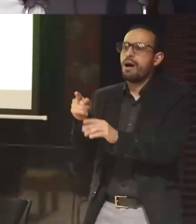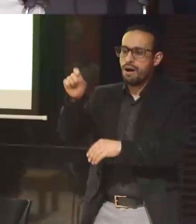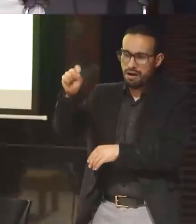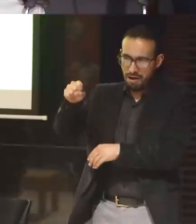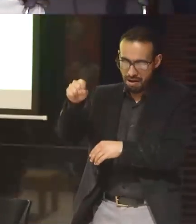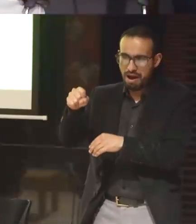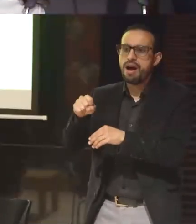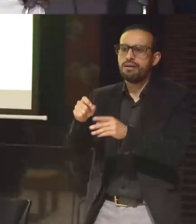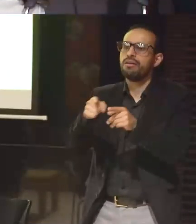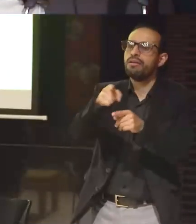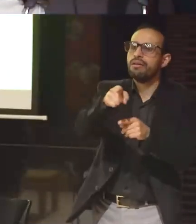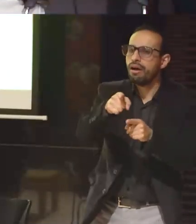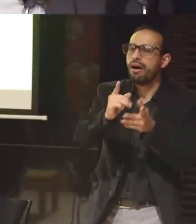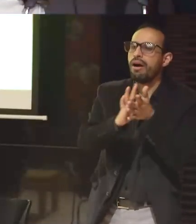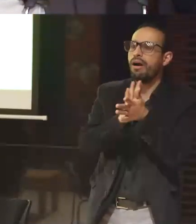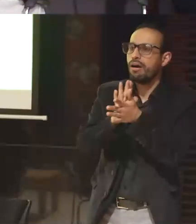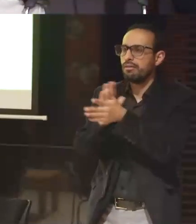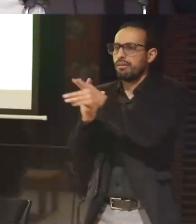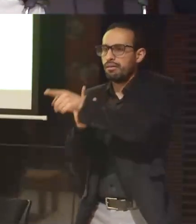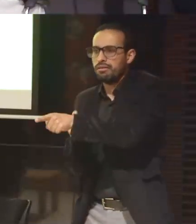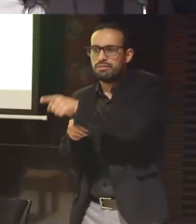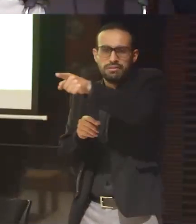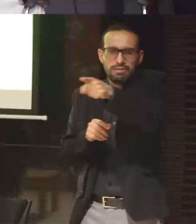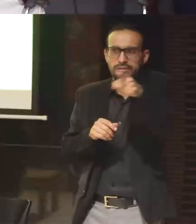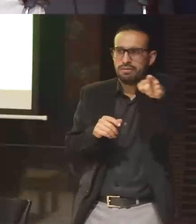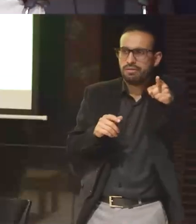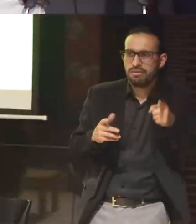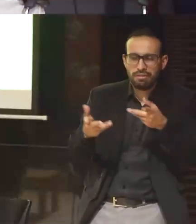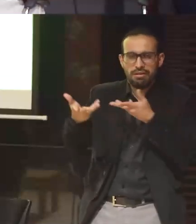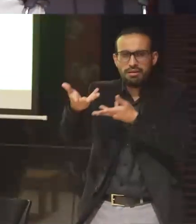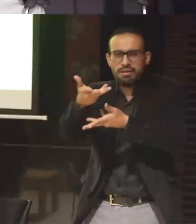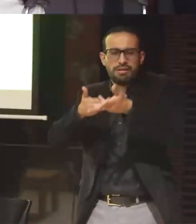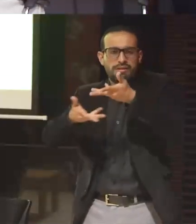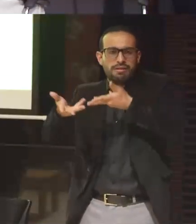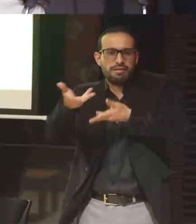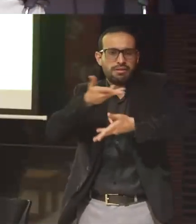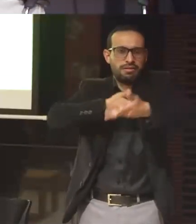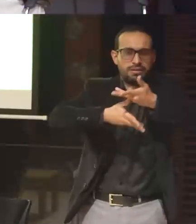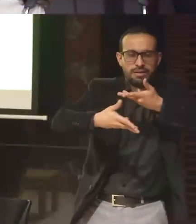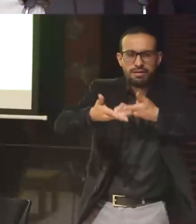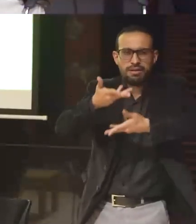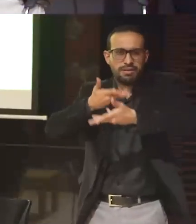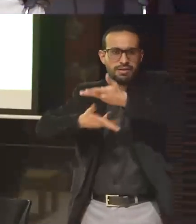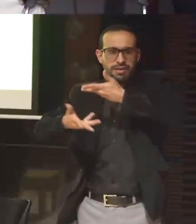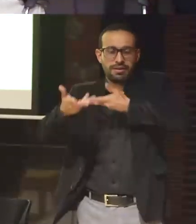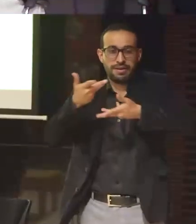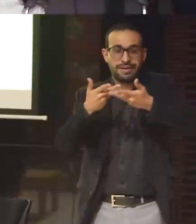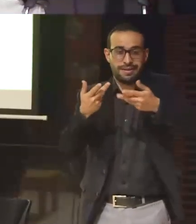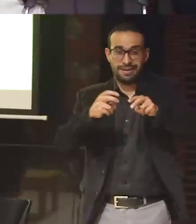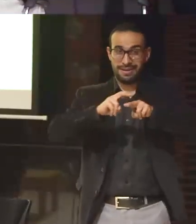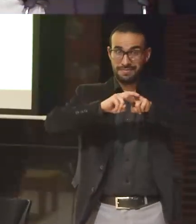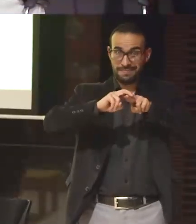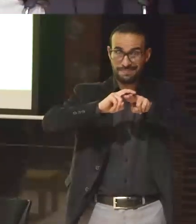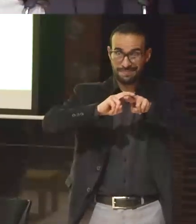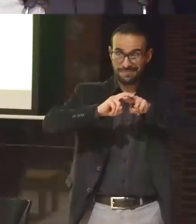cada uno de los entornos para que ellos sean quienes descubran cómo construir esto. Esa una que me dice que culturalmente cómo aportar.